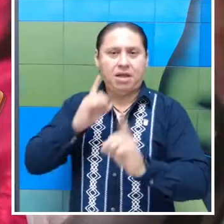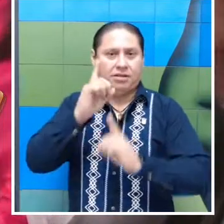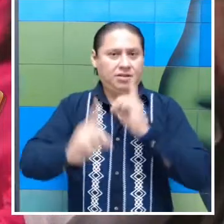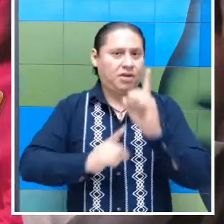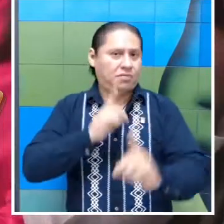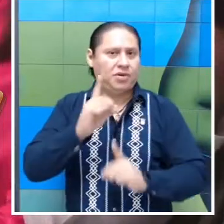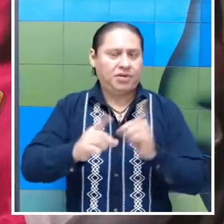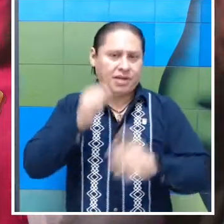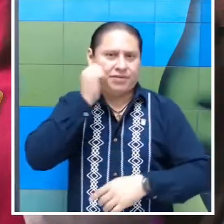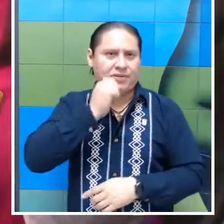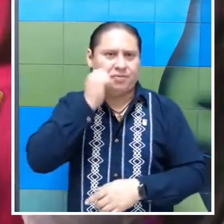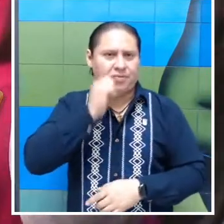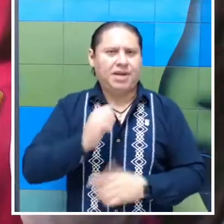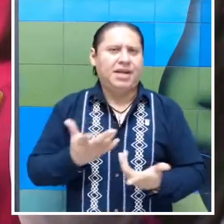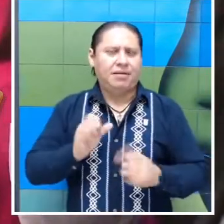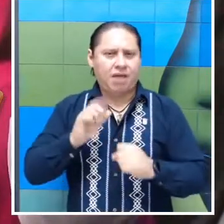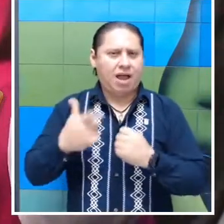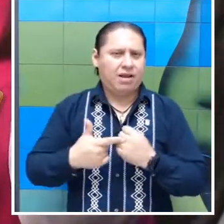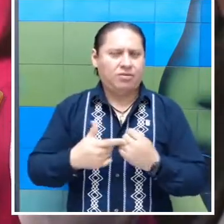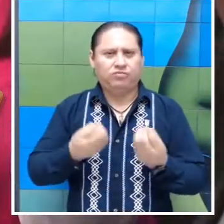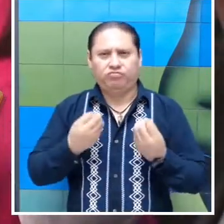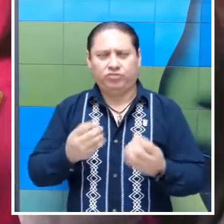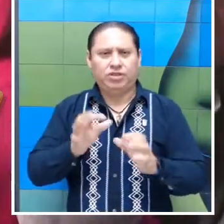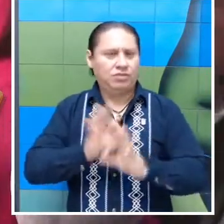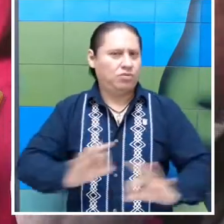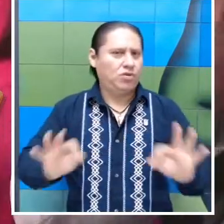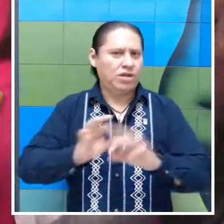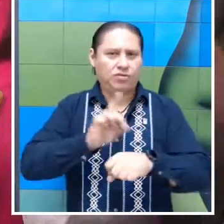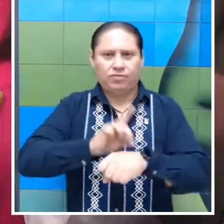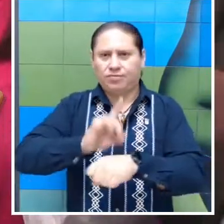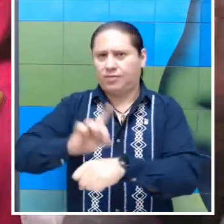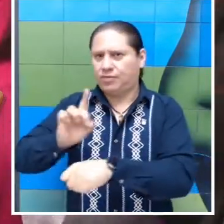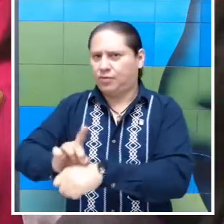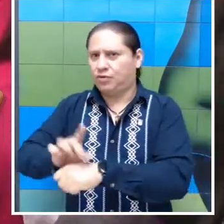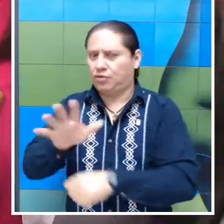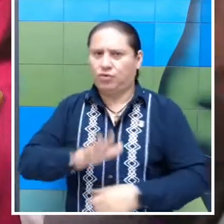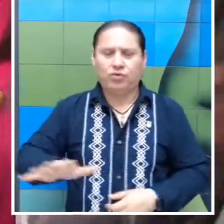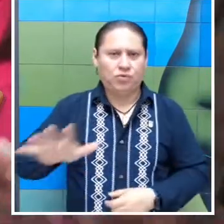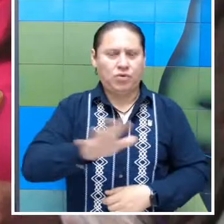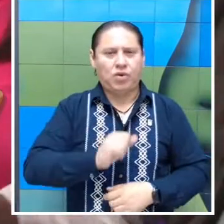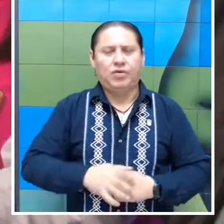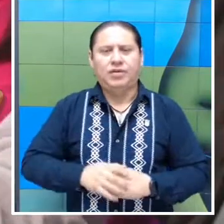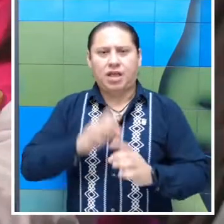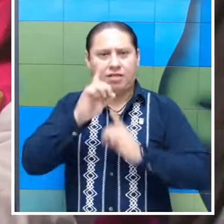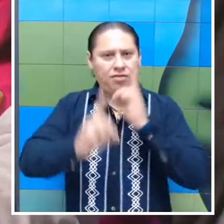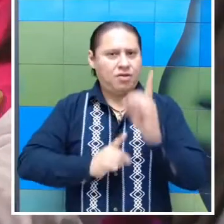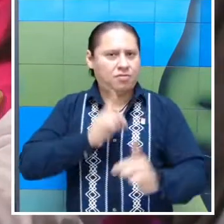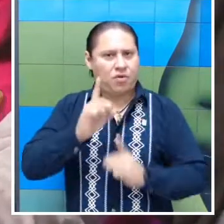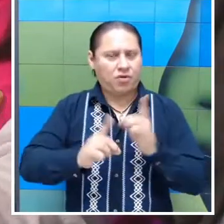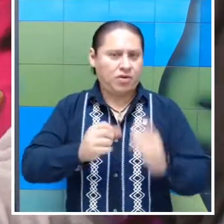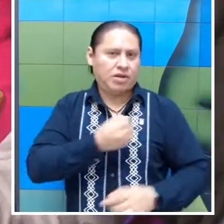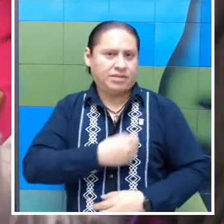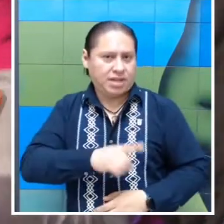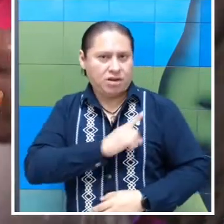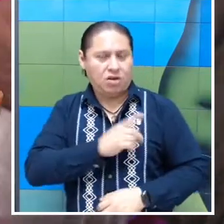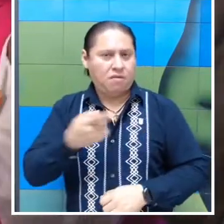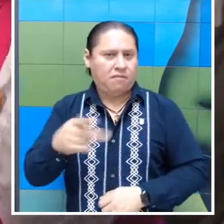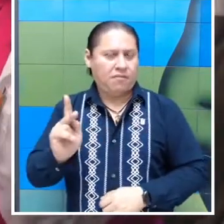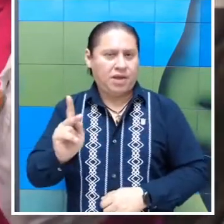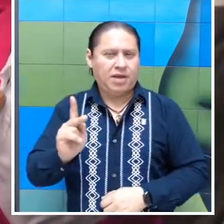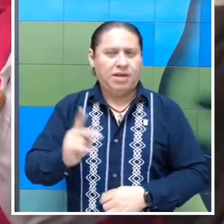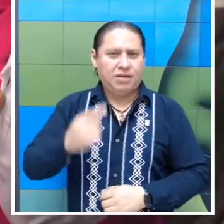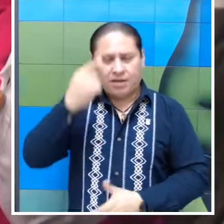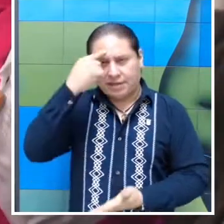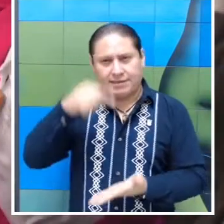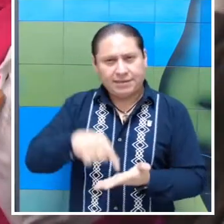deporte es algo fundamental en la vida diaria de todas y de todos. El deporte de salud, pero yo creo